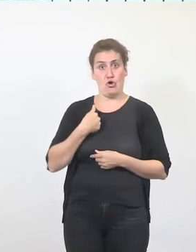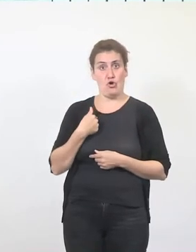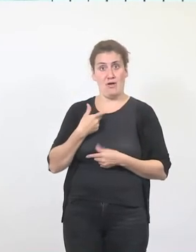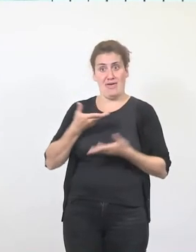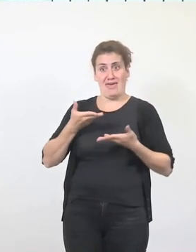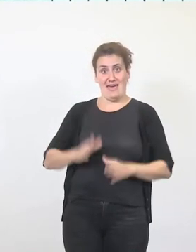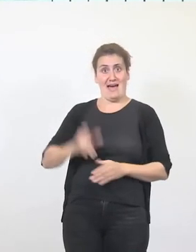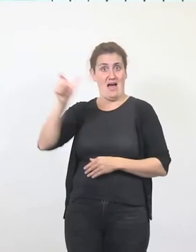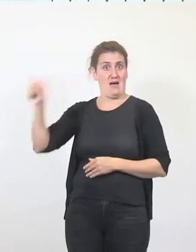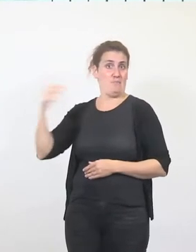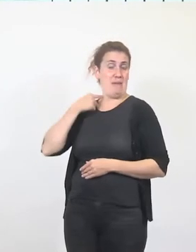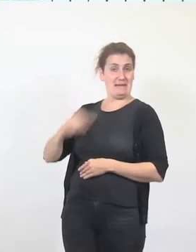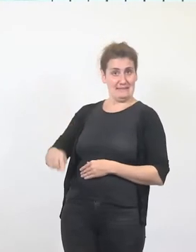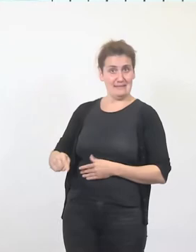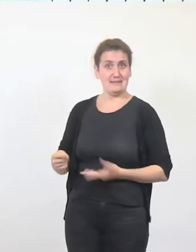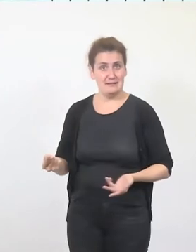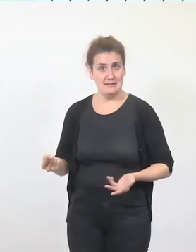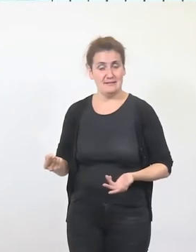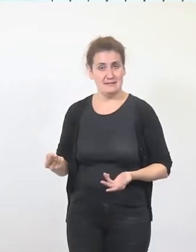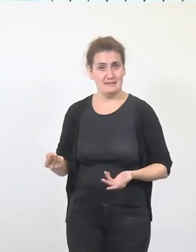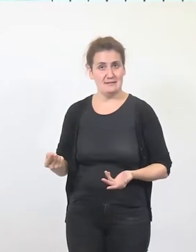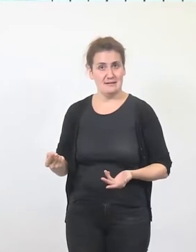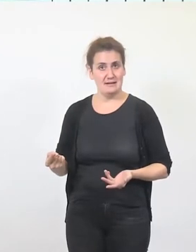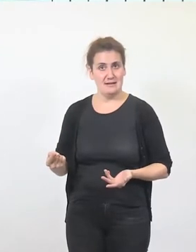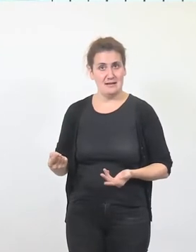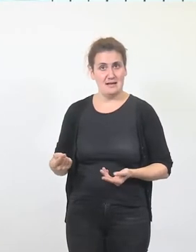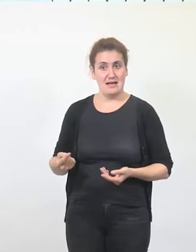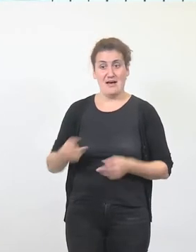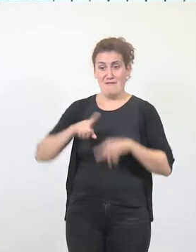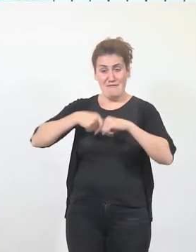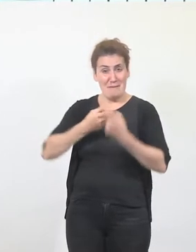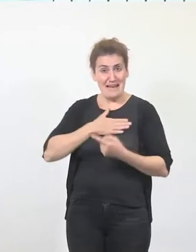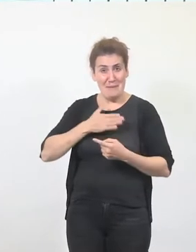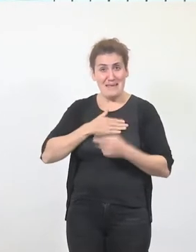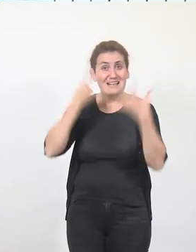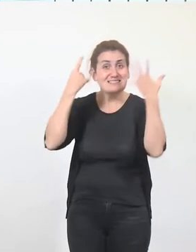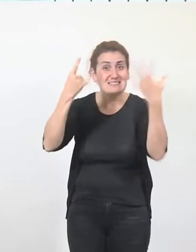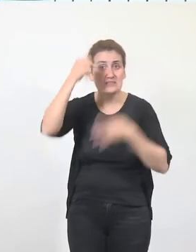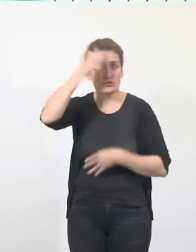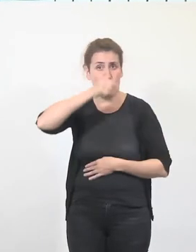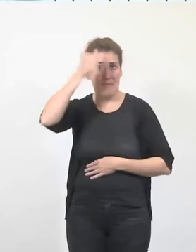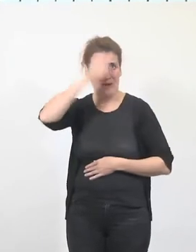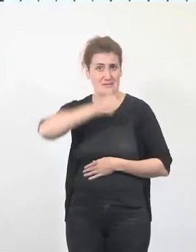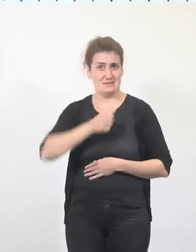de un mártir. En mi familia 6 hombres fueron